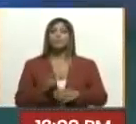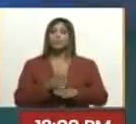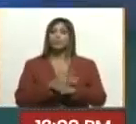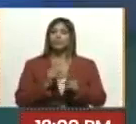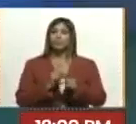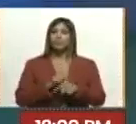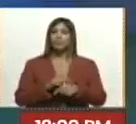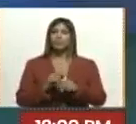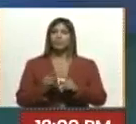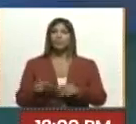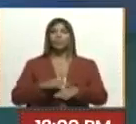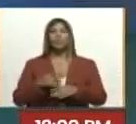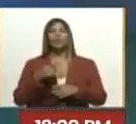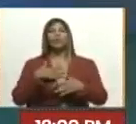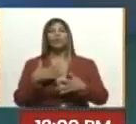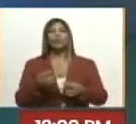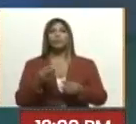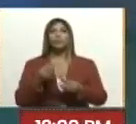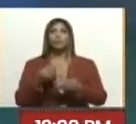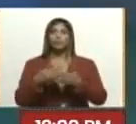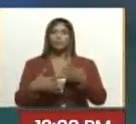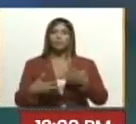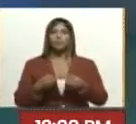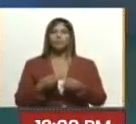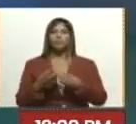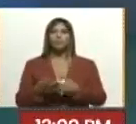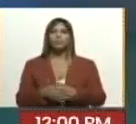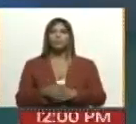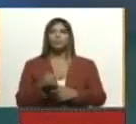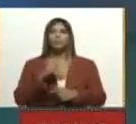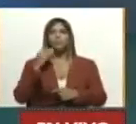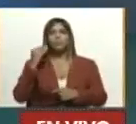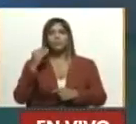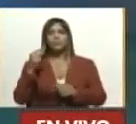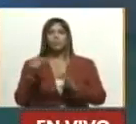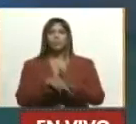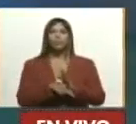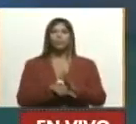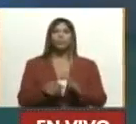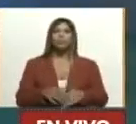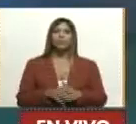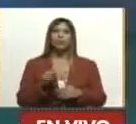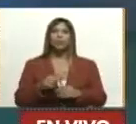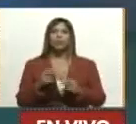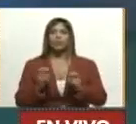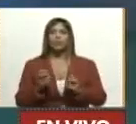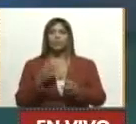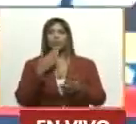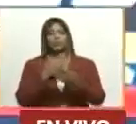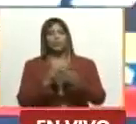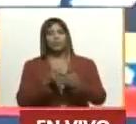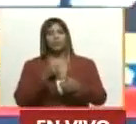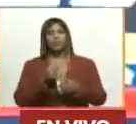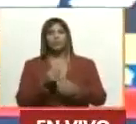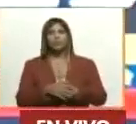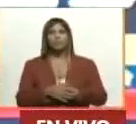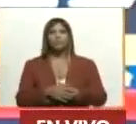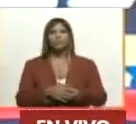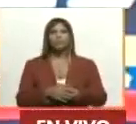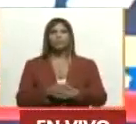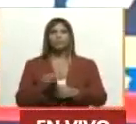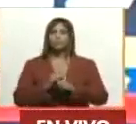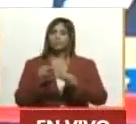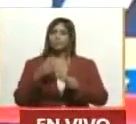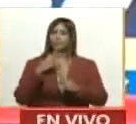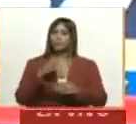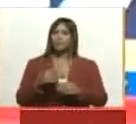que es lamentable que se nos agote, porque hay mucho todavía que contar, que analizar y profundizar en esta materia. Gracias por acompañarnos esta mañana. Gracias a ustedes por